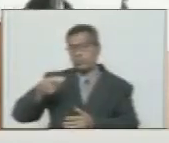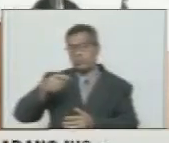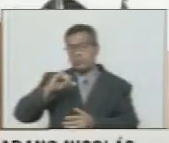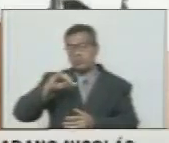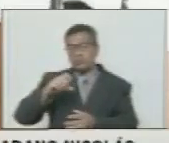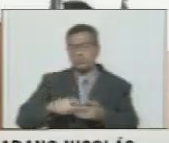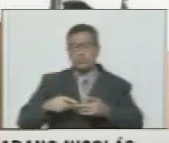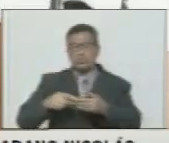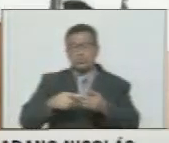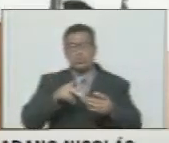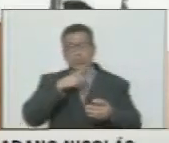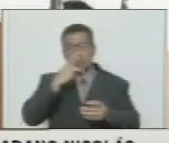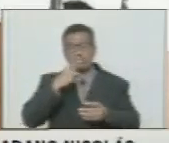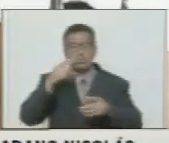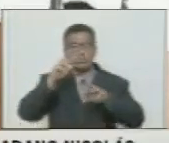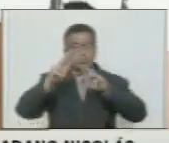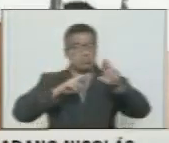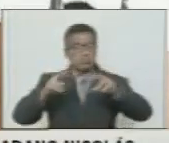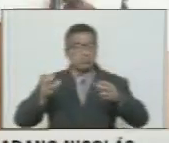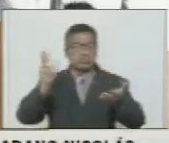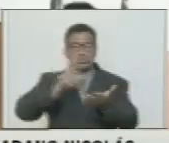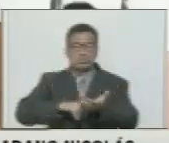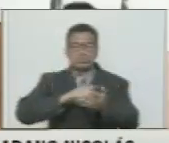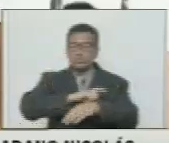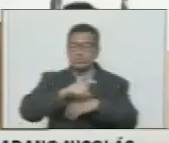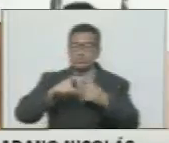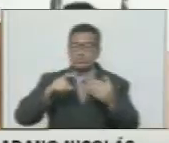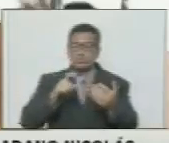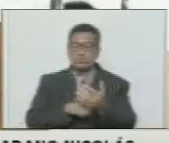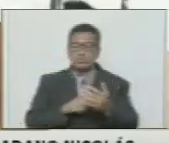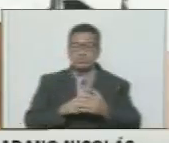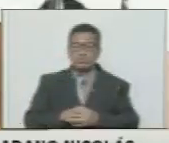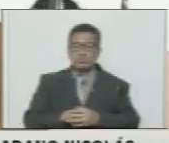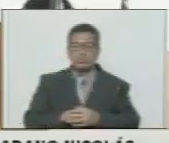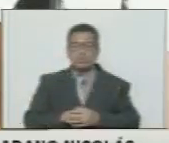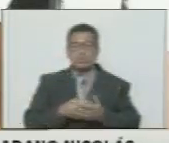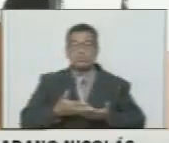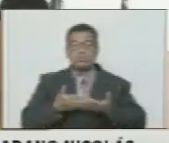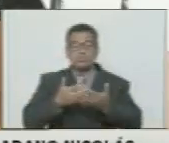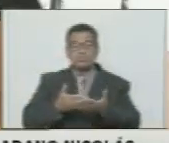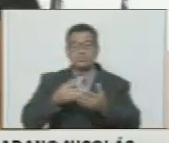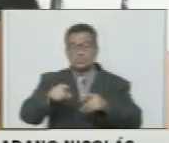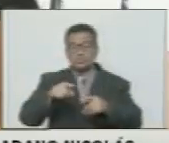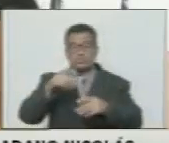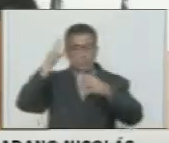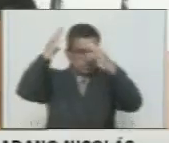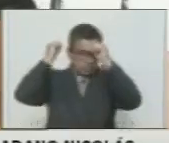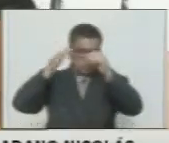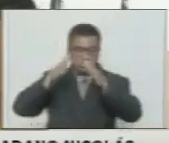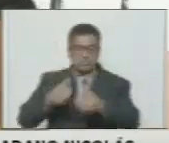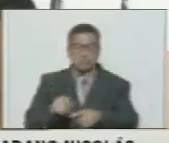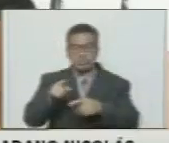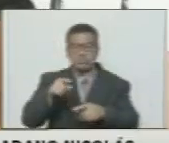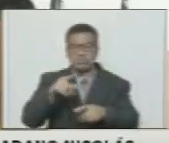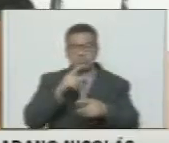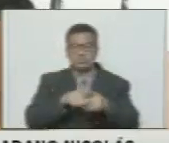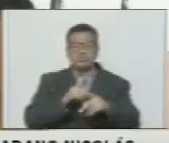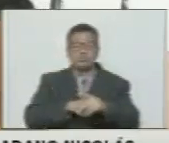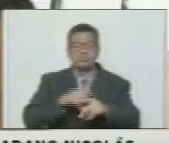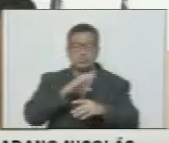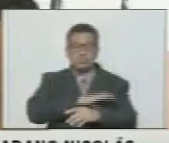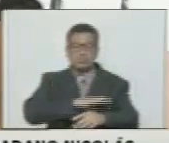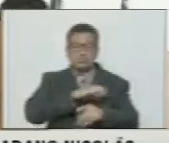que la Comisión de Política Exterior haya aprobado por unanimidad recomendar a este diplomático para